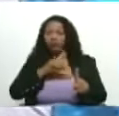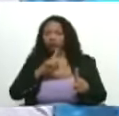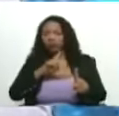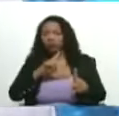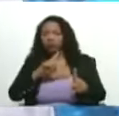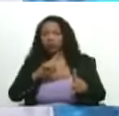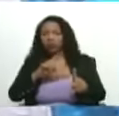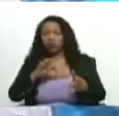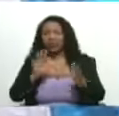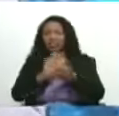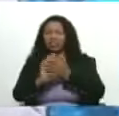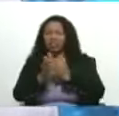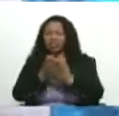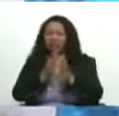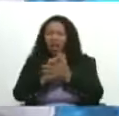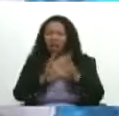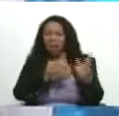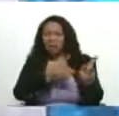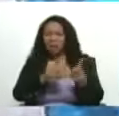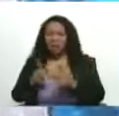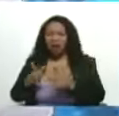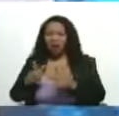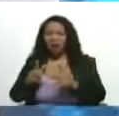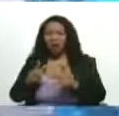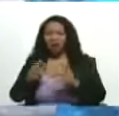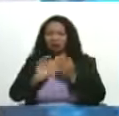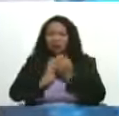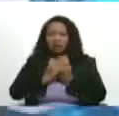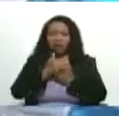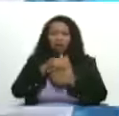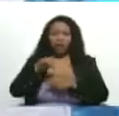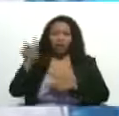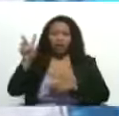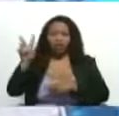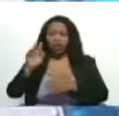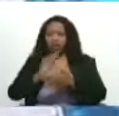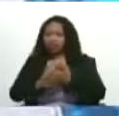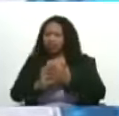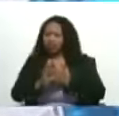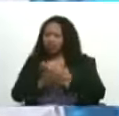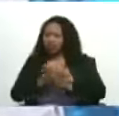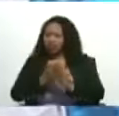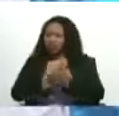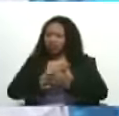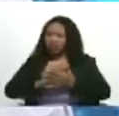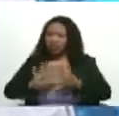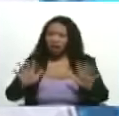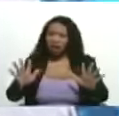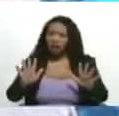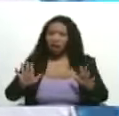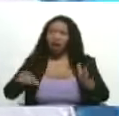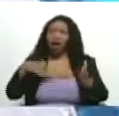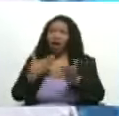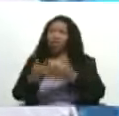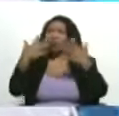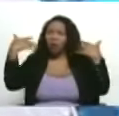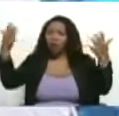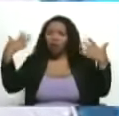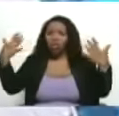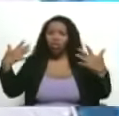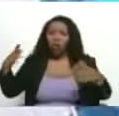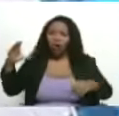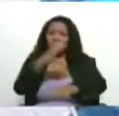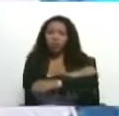planes encubiertos para llenar de violencia a Venezuela, ya basta ya. ¿Hasta cuándo esta